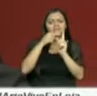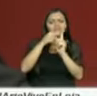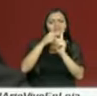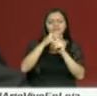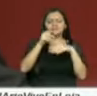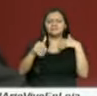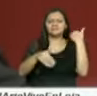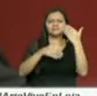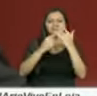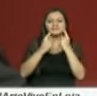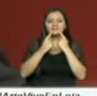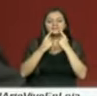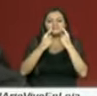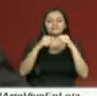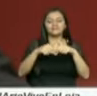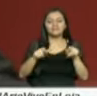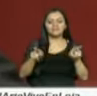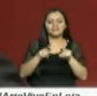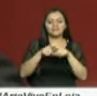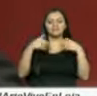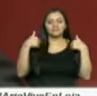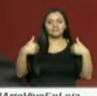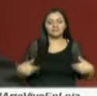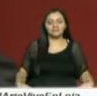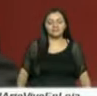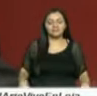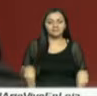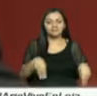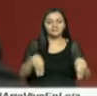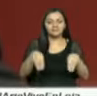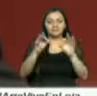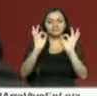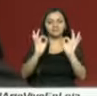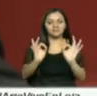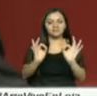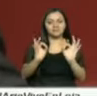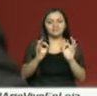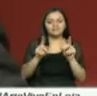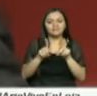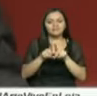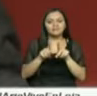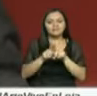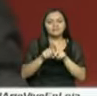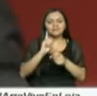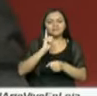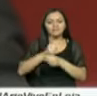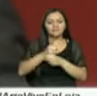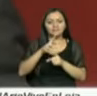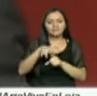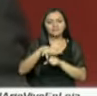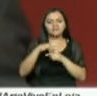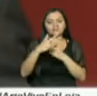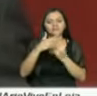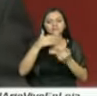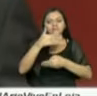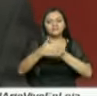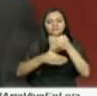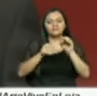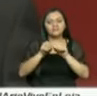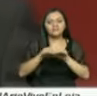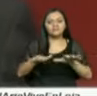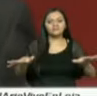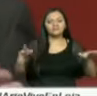que expresado en el cuerpo y su movimiento, en ese desentrañamiento de la condición humana, se